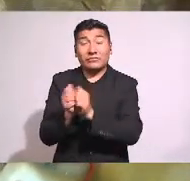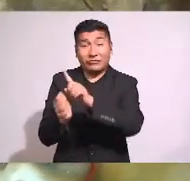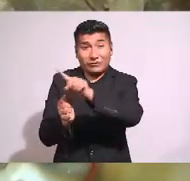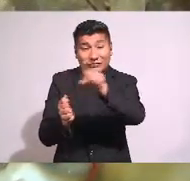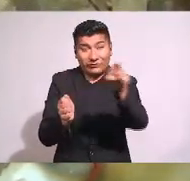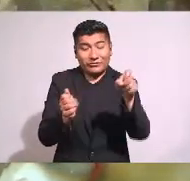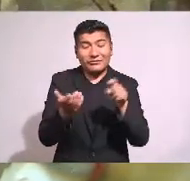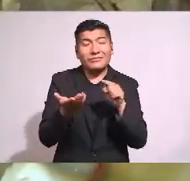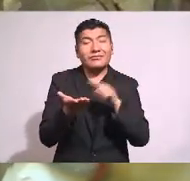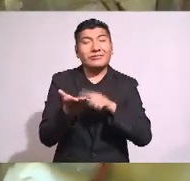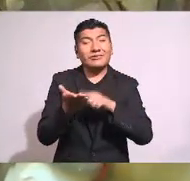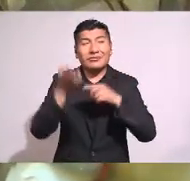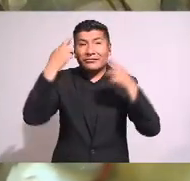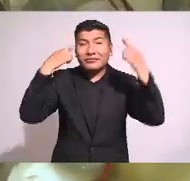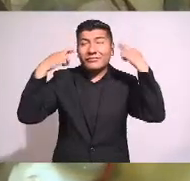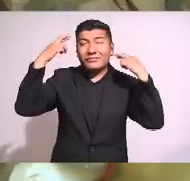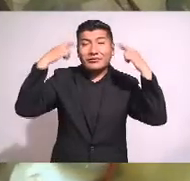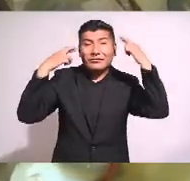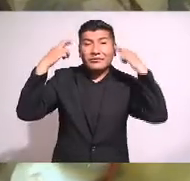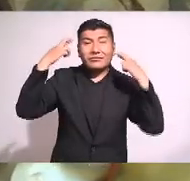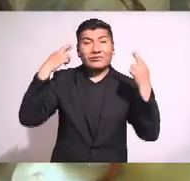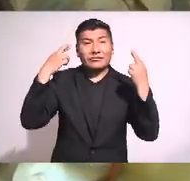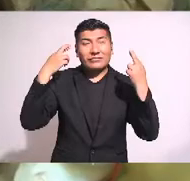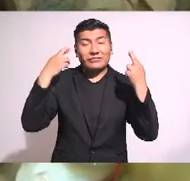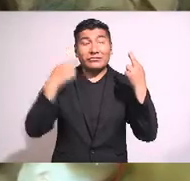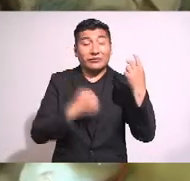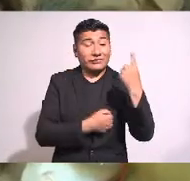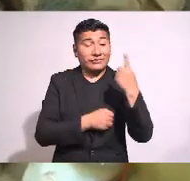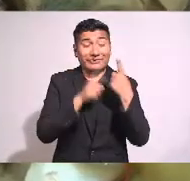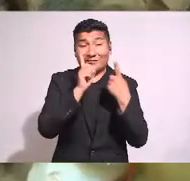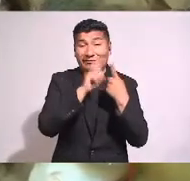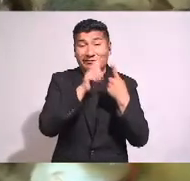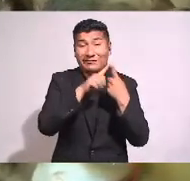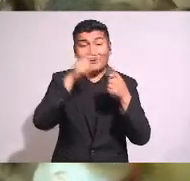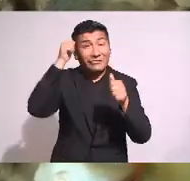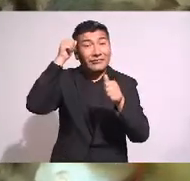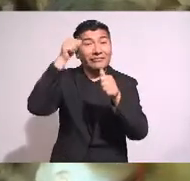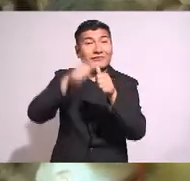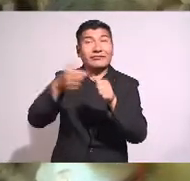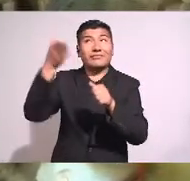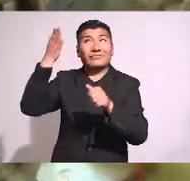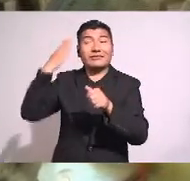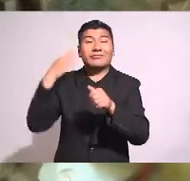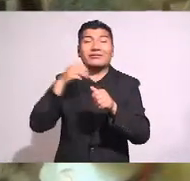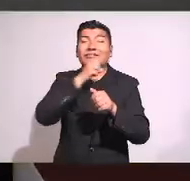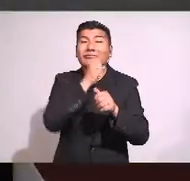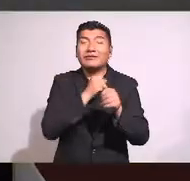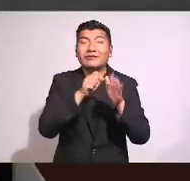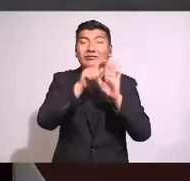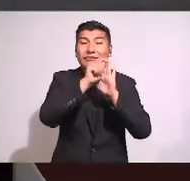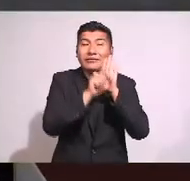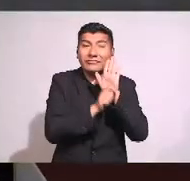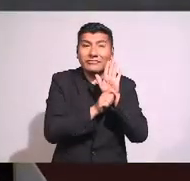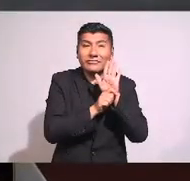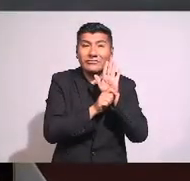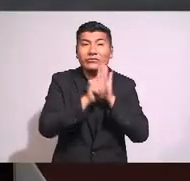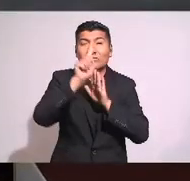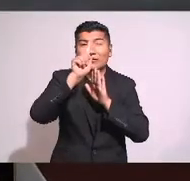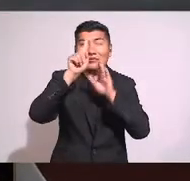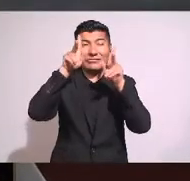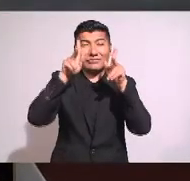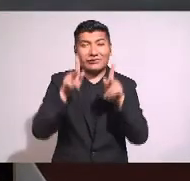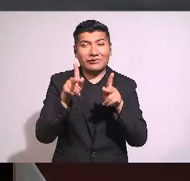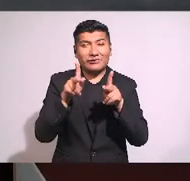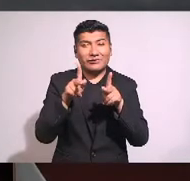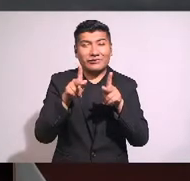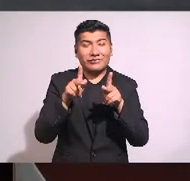esta reflexión, primero recordando el Antiguo Testamento a un gran personaje,